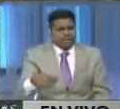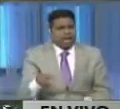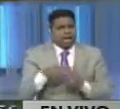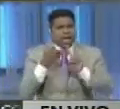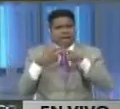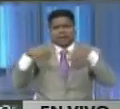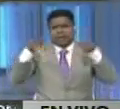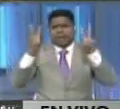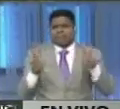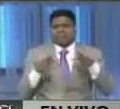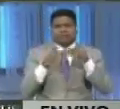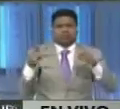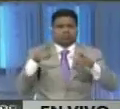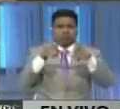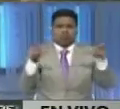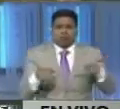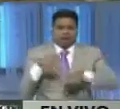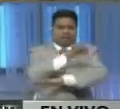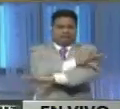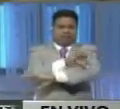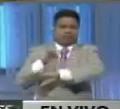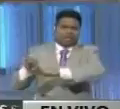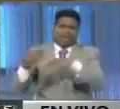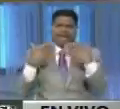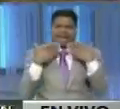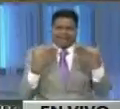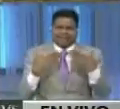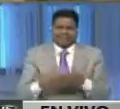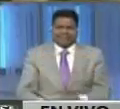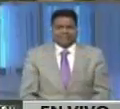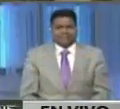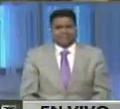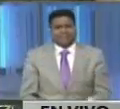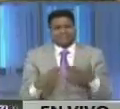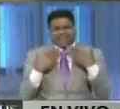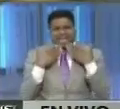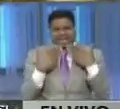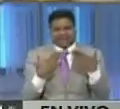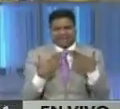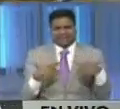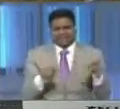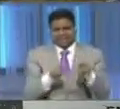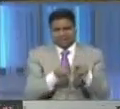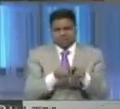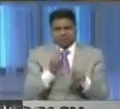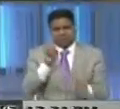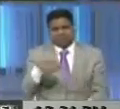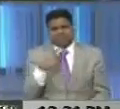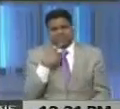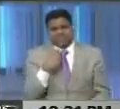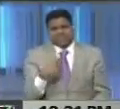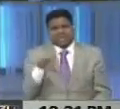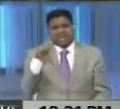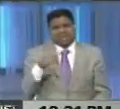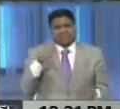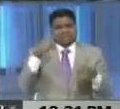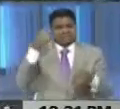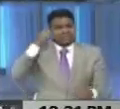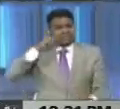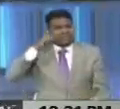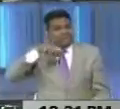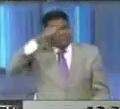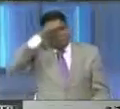toda estas esta zona fronteriza Gracias Remigio Igualmente Es necesario destacar que durante el fin de semana también se